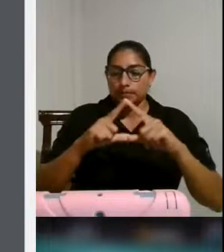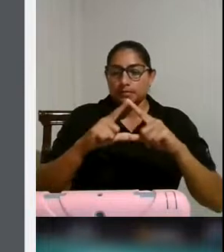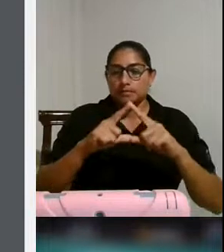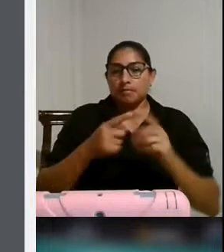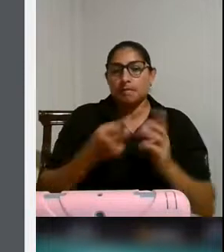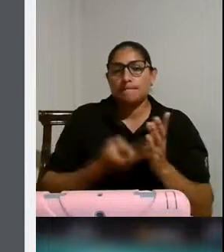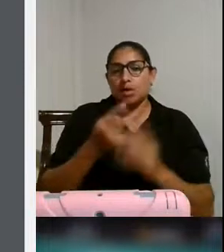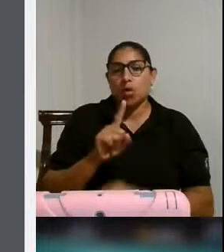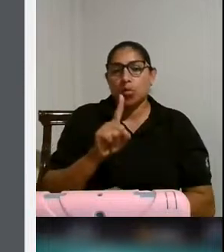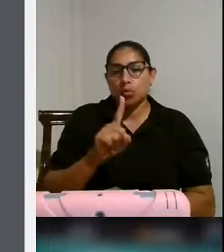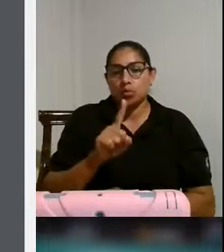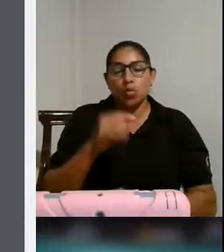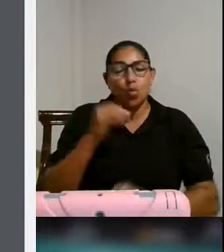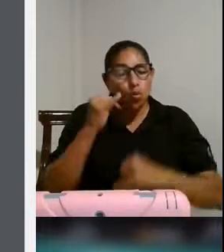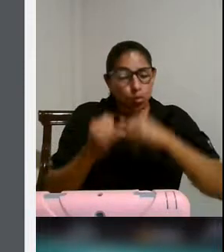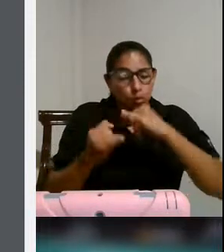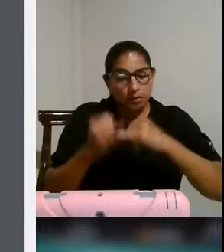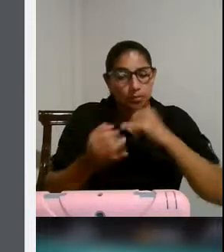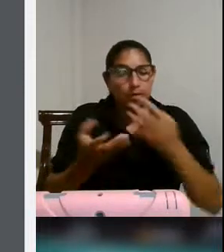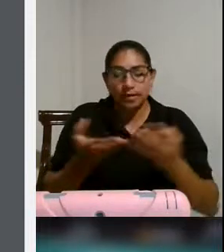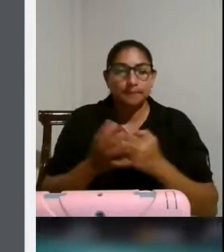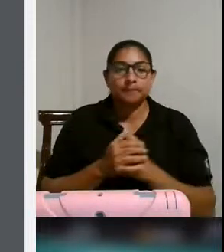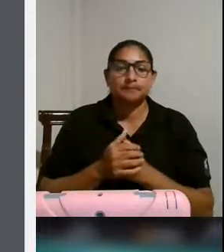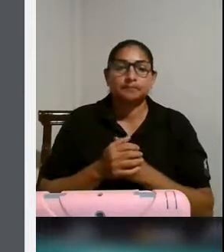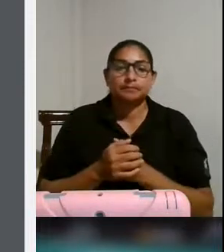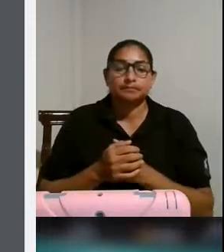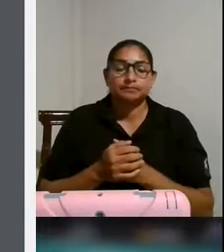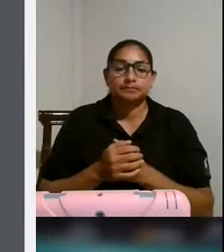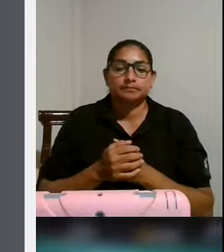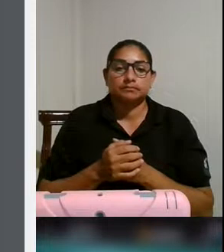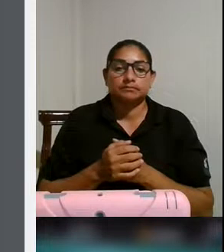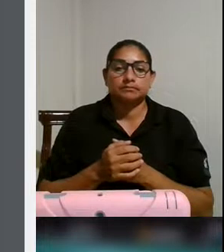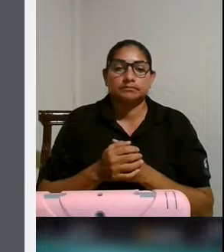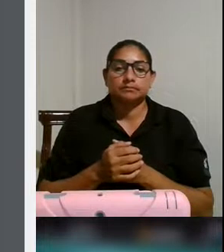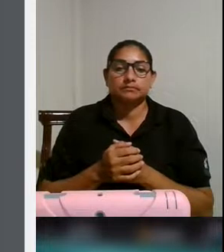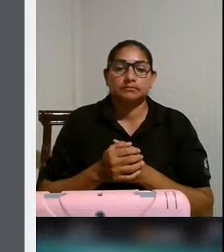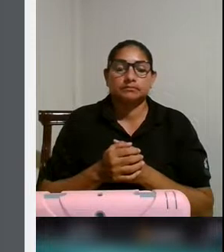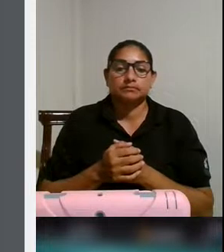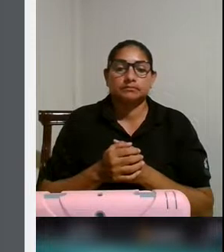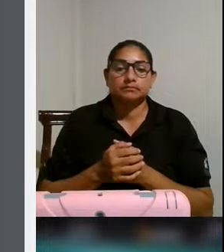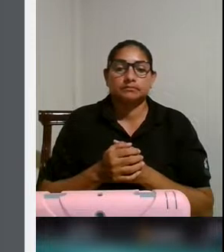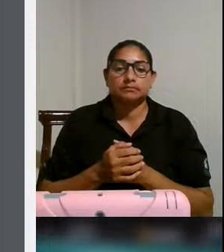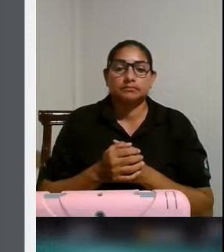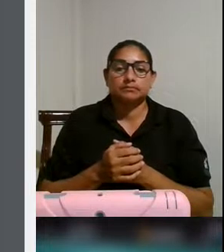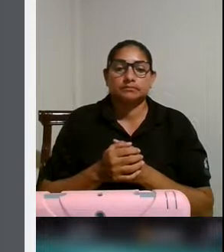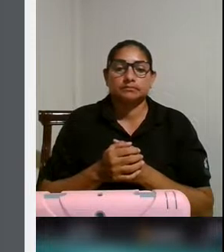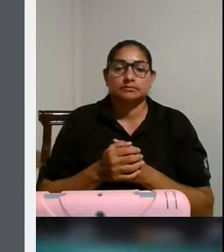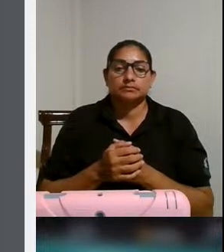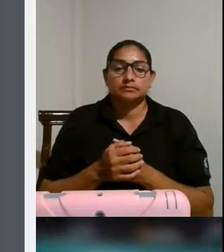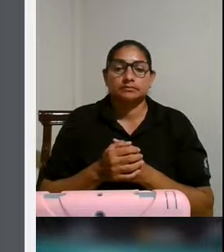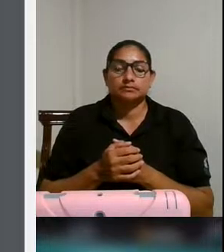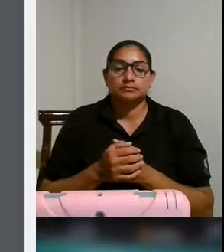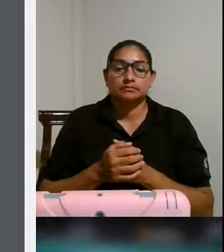Lo último que vamos a hacer es calcular el límite. Ya directamente aquí no vamos a tener